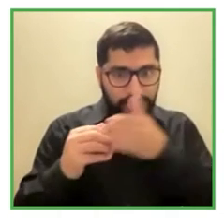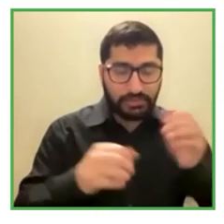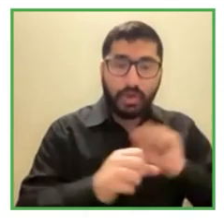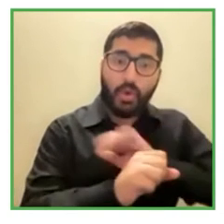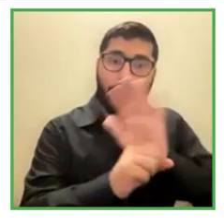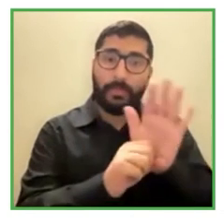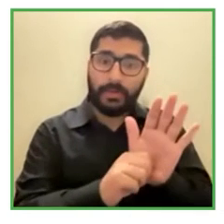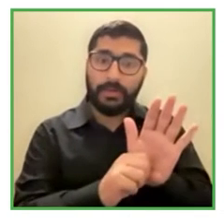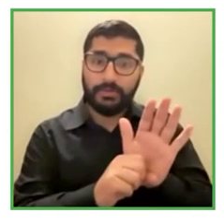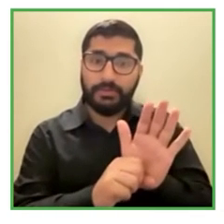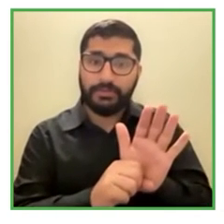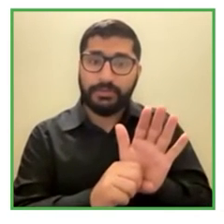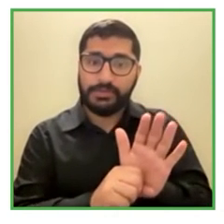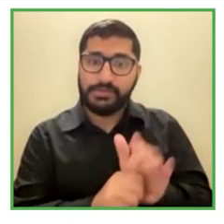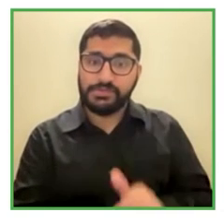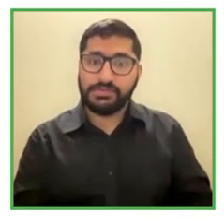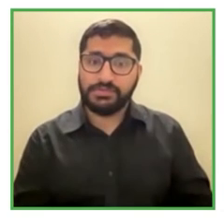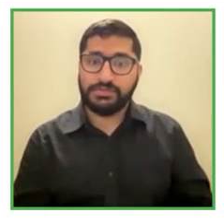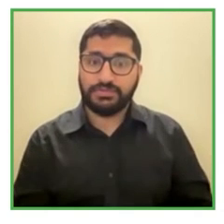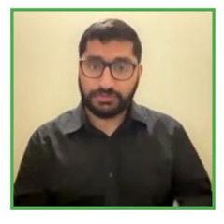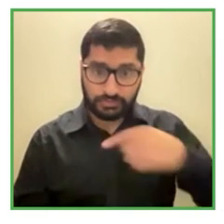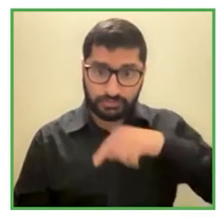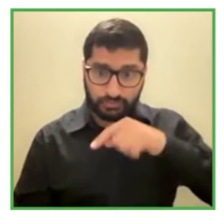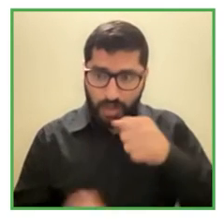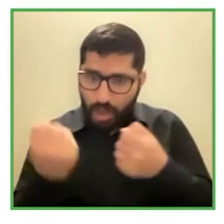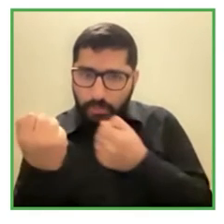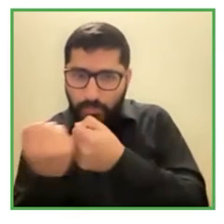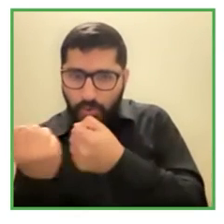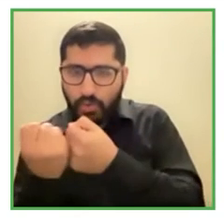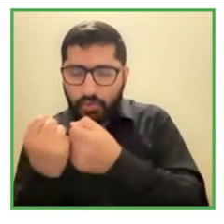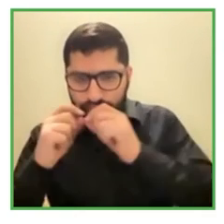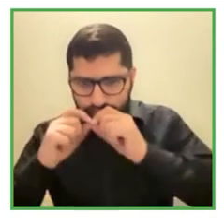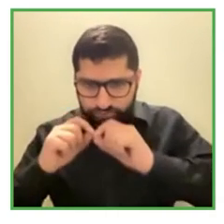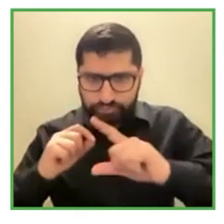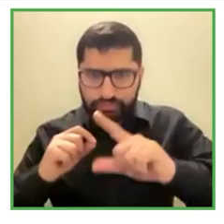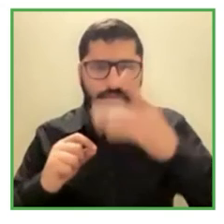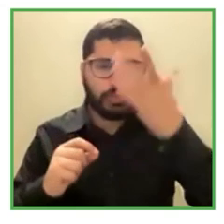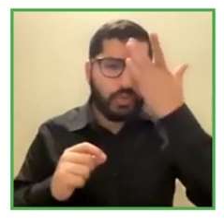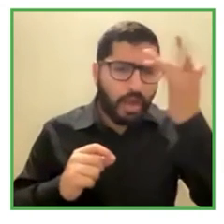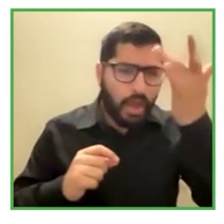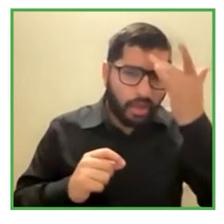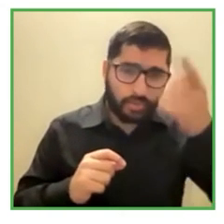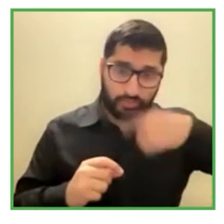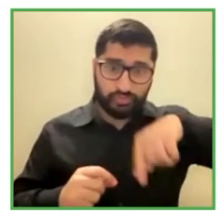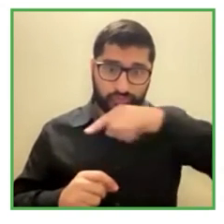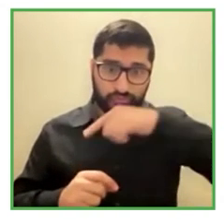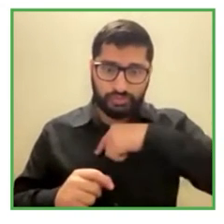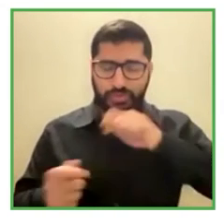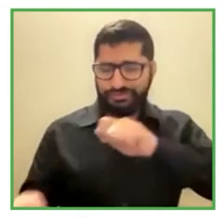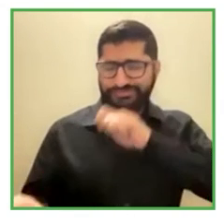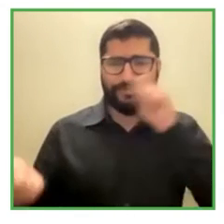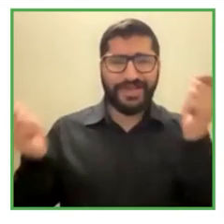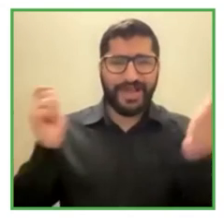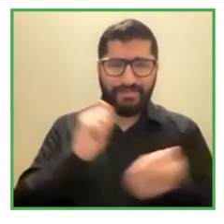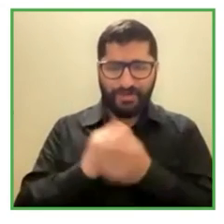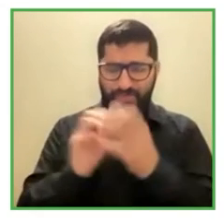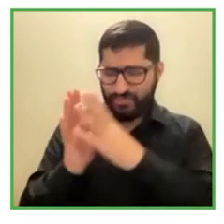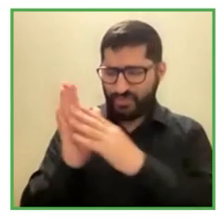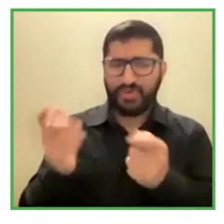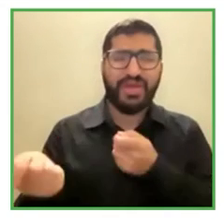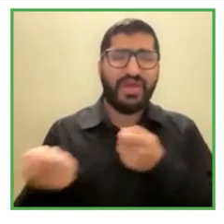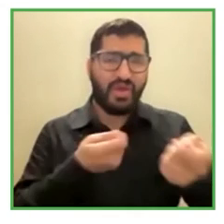nos han estado apoyando para crecer porque tuvimos que cambiar nuestro modelo de negocios. Así que creo que estamos buscando